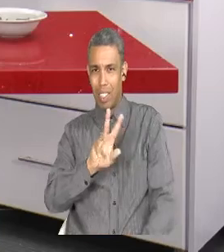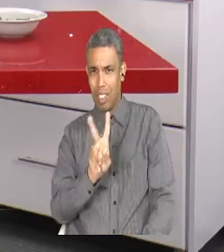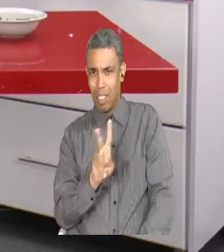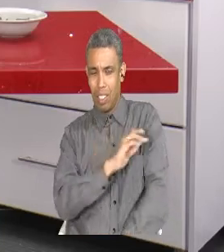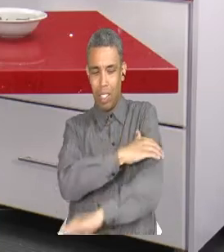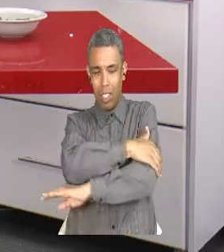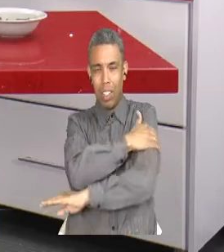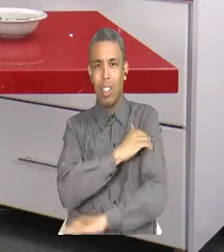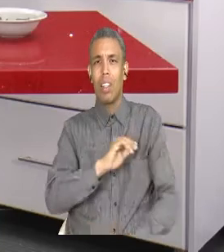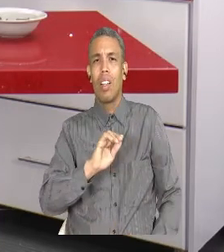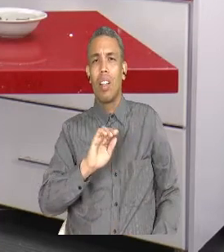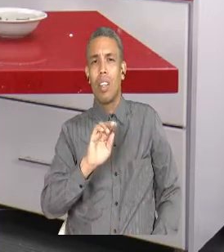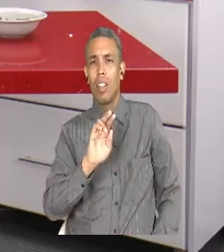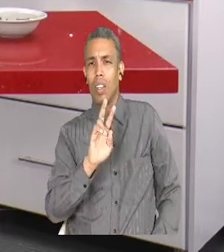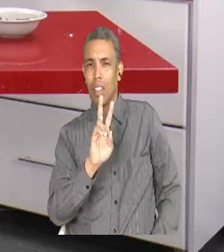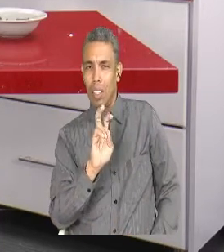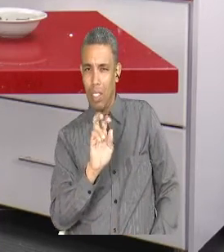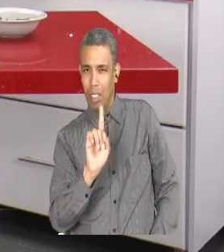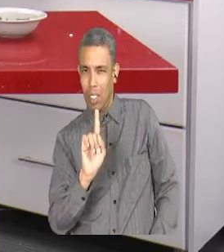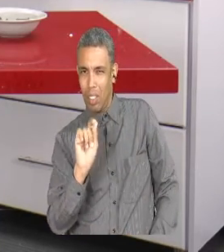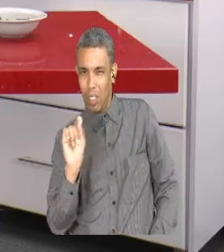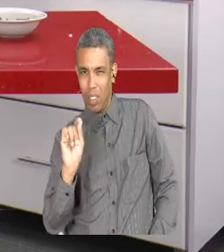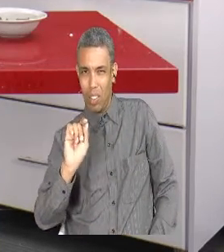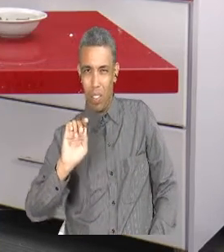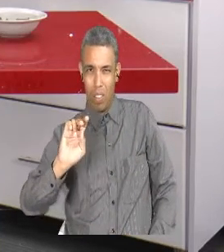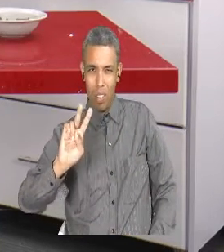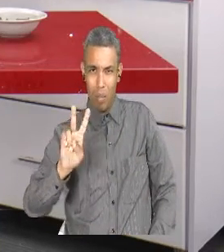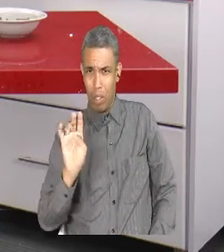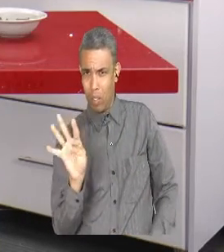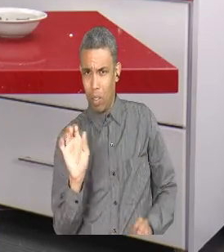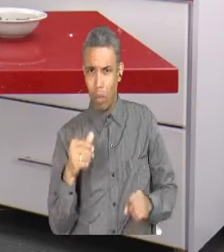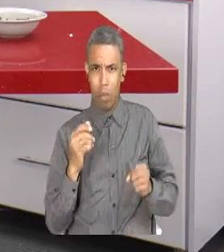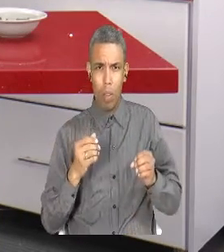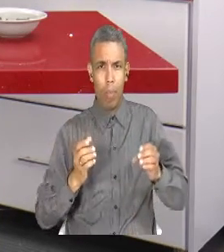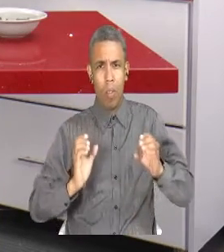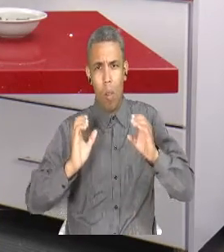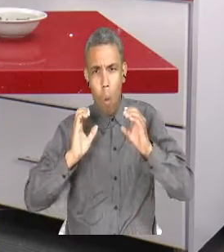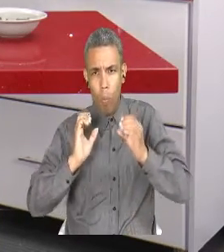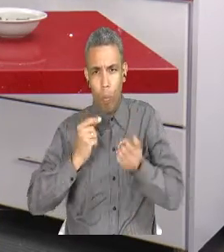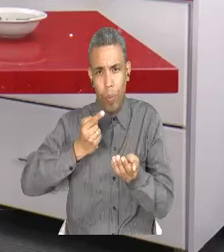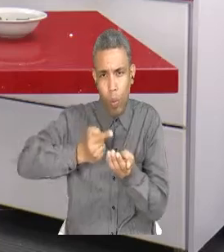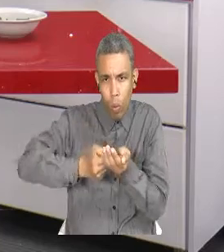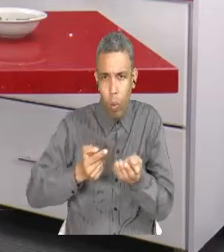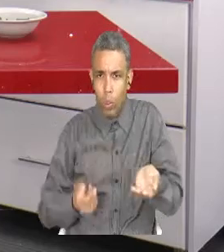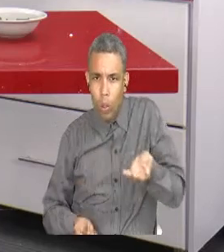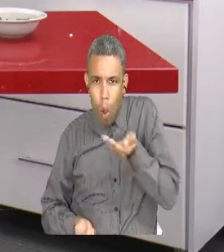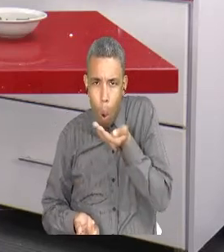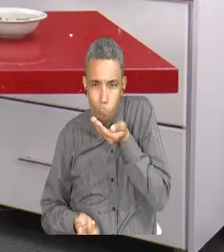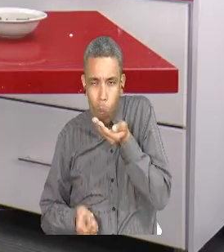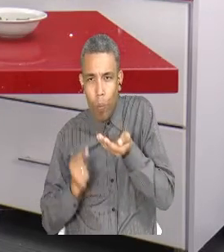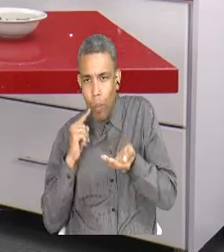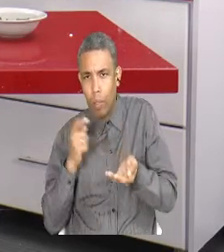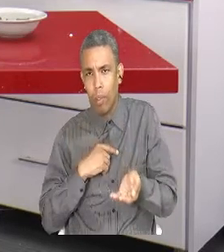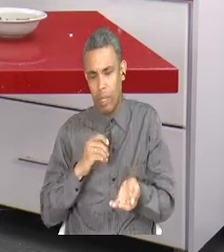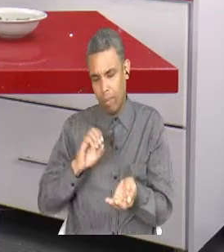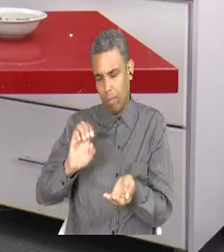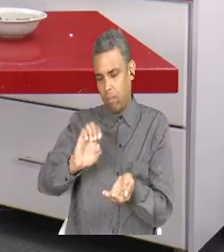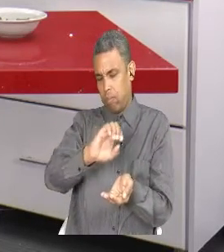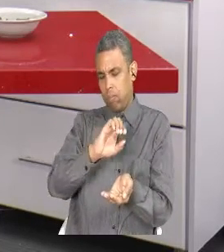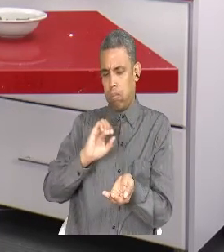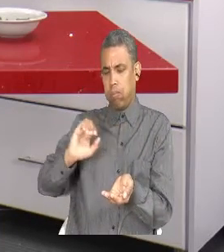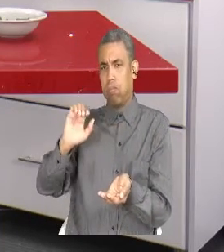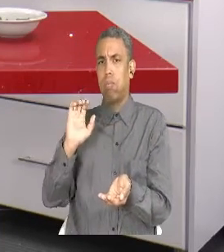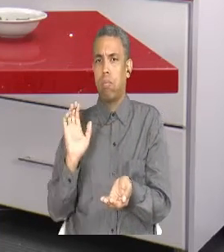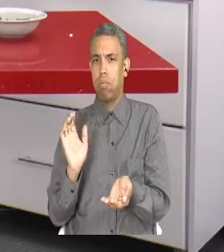número 7124, perdón. Encuentran comidas rápidas tradicionales con un toque diferente, salsas diferentes, materia prima